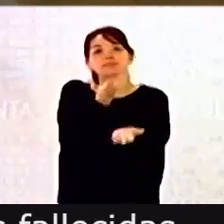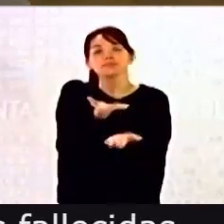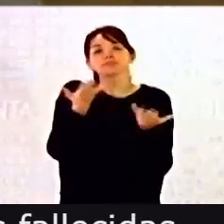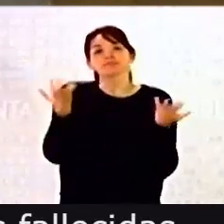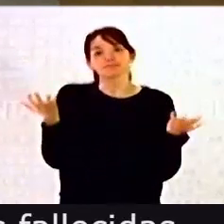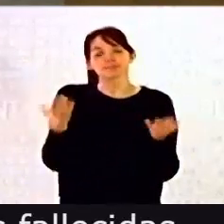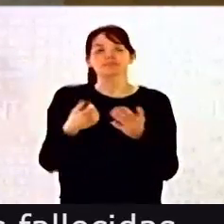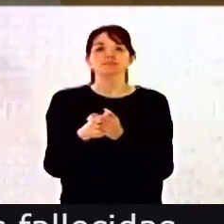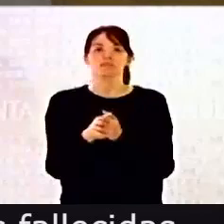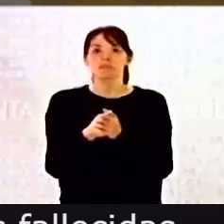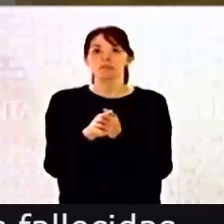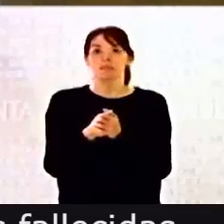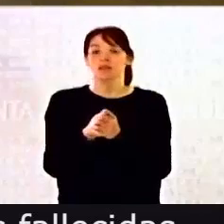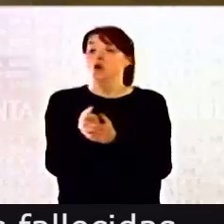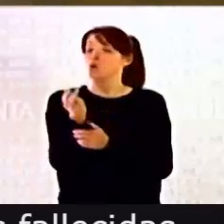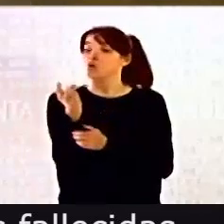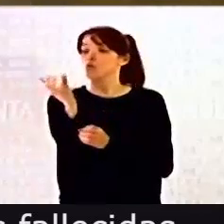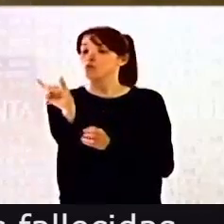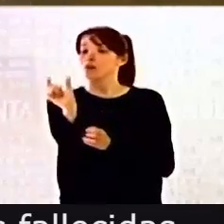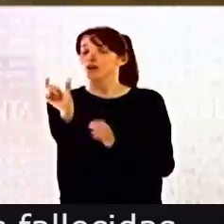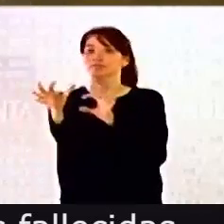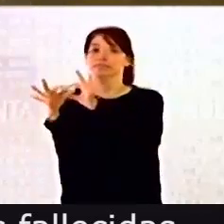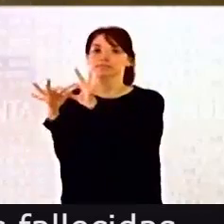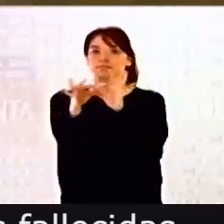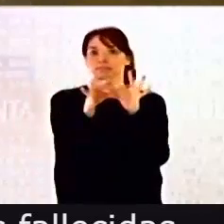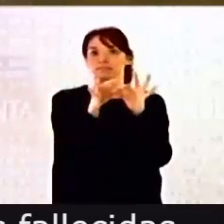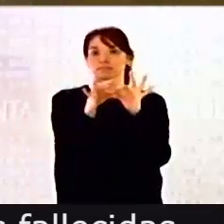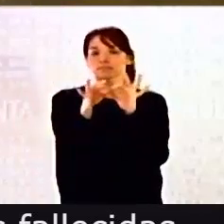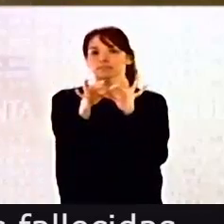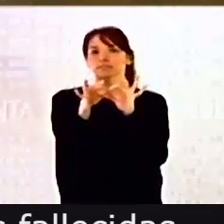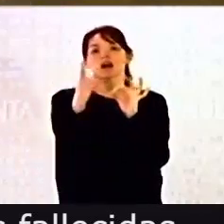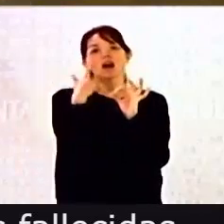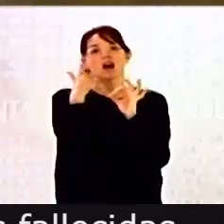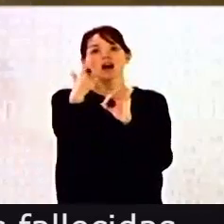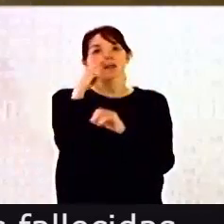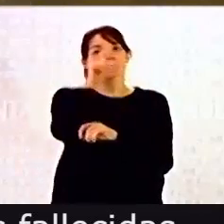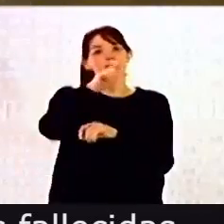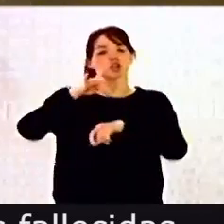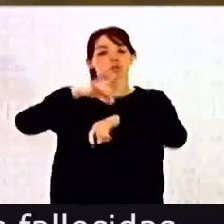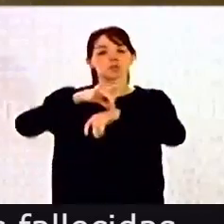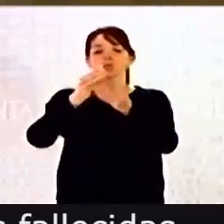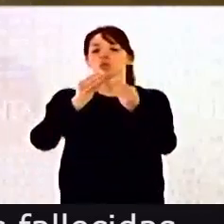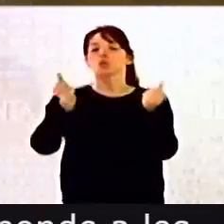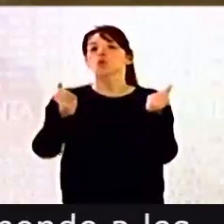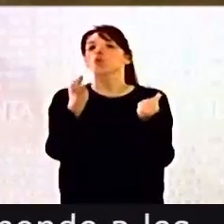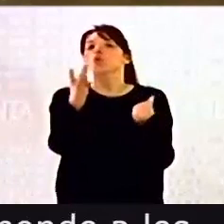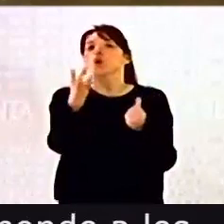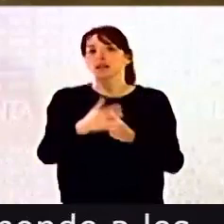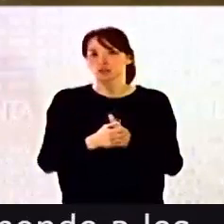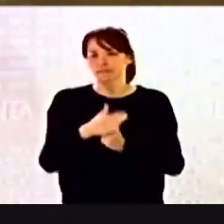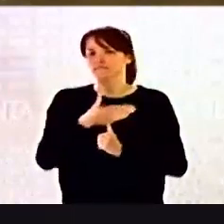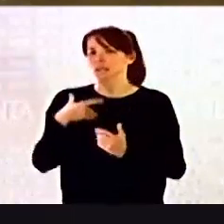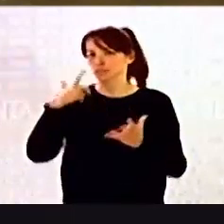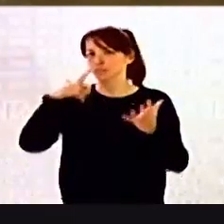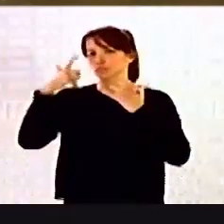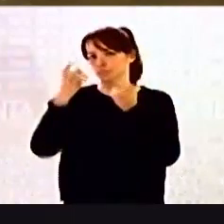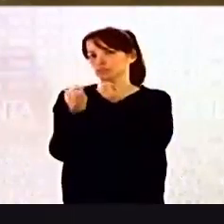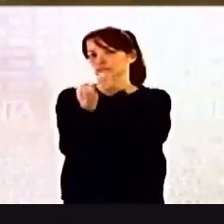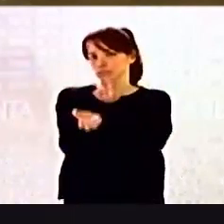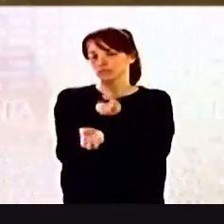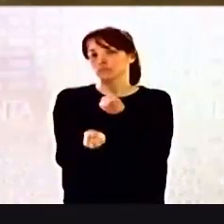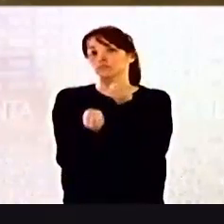es el dato que corresponde al número de personas curadas. Y lo quiero destacar.